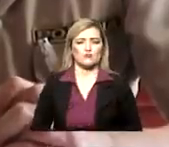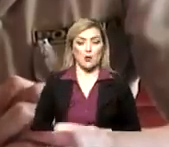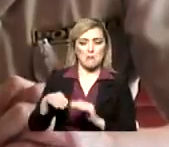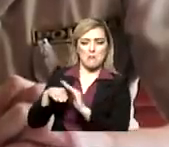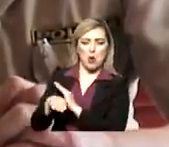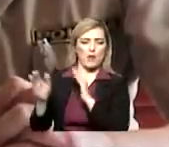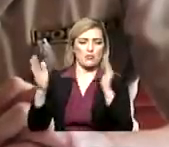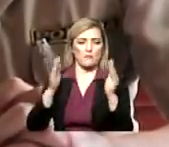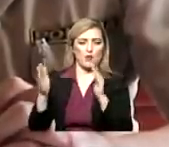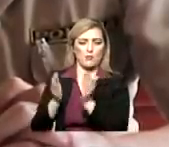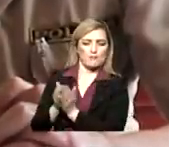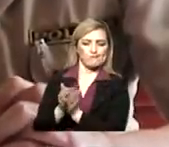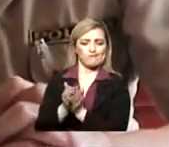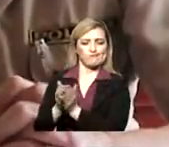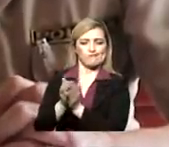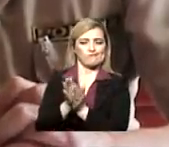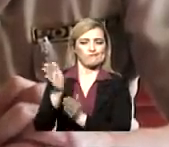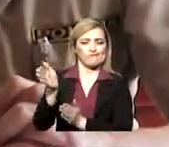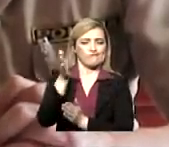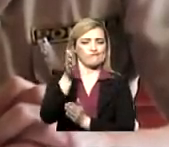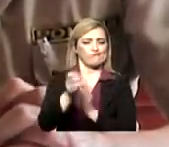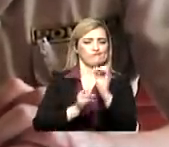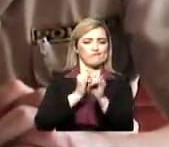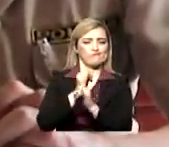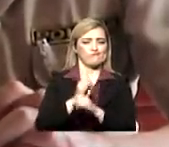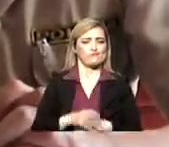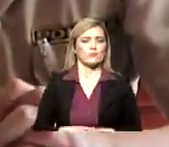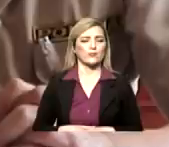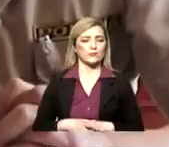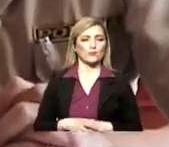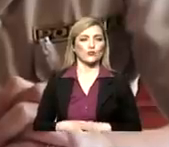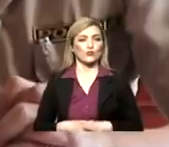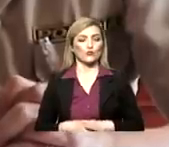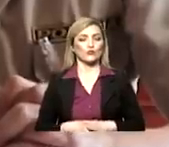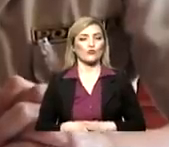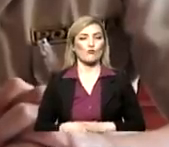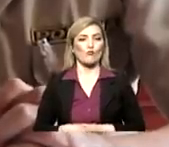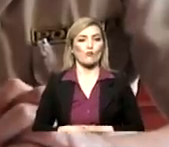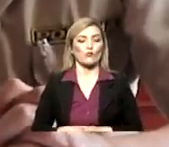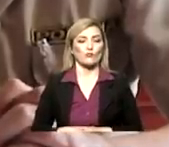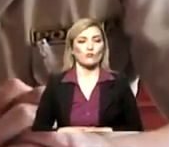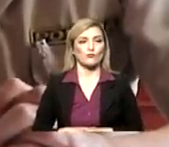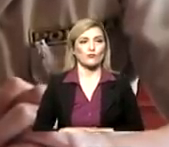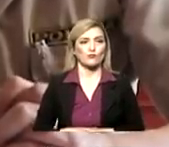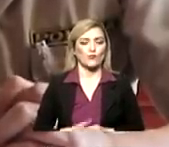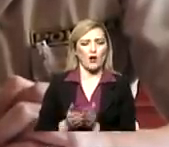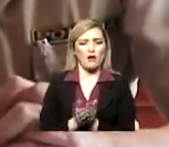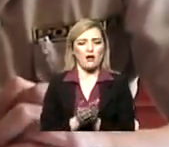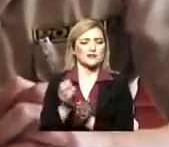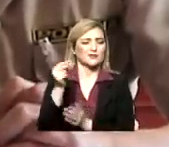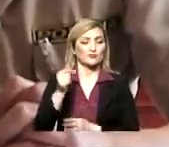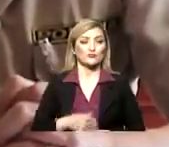acopio temporal y posteriormente despacho de grandes cantidades de droga mediante la utilización de lanchas